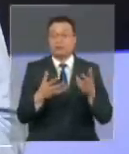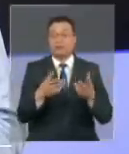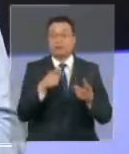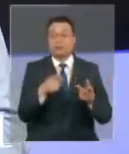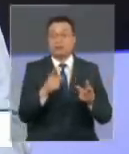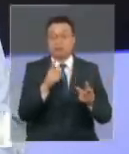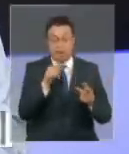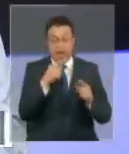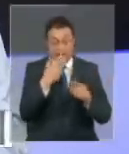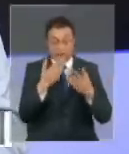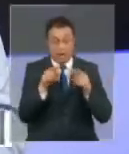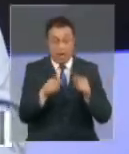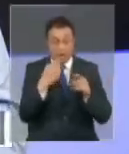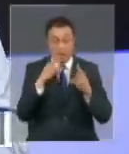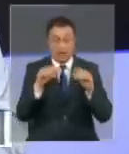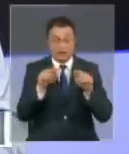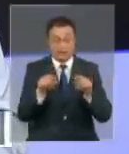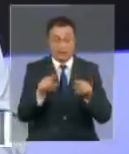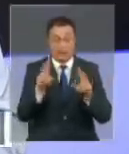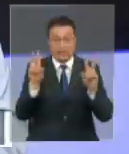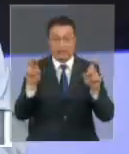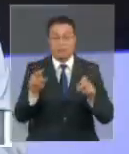que estábamos hablando de eso.